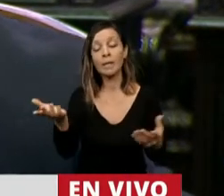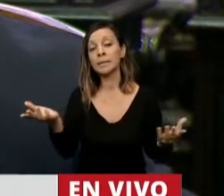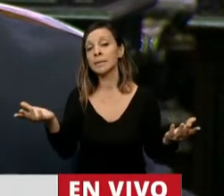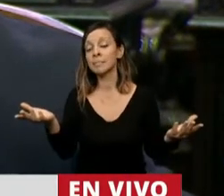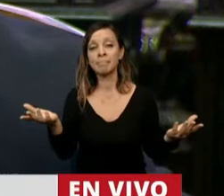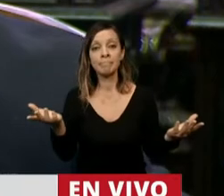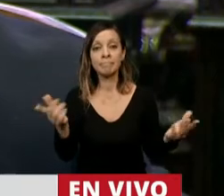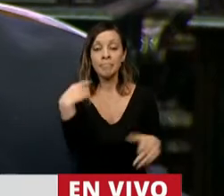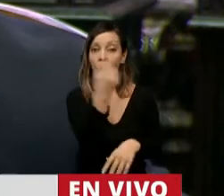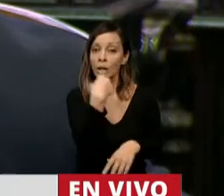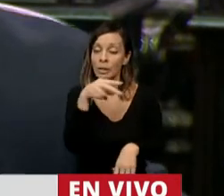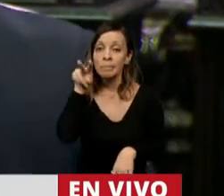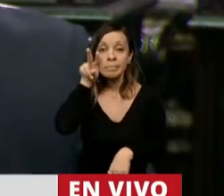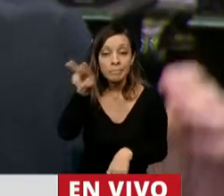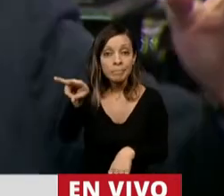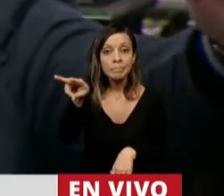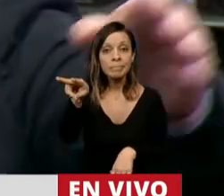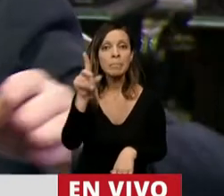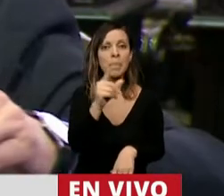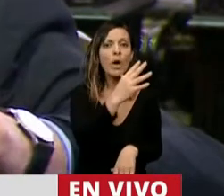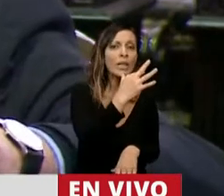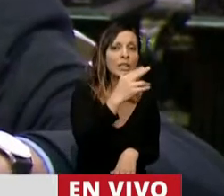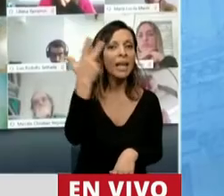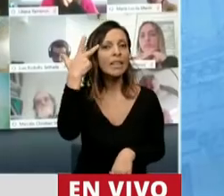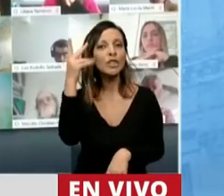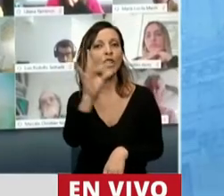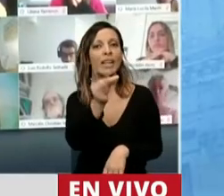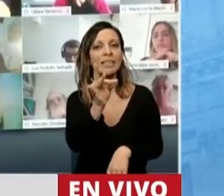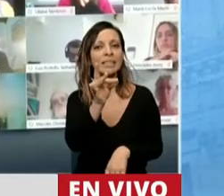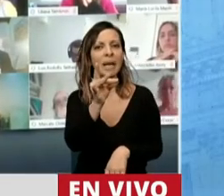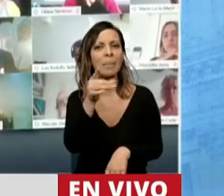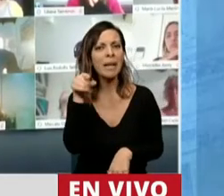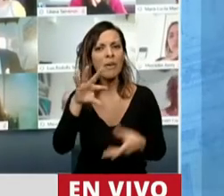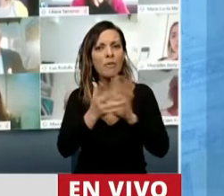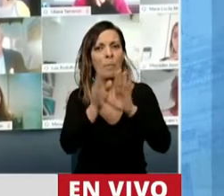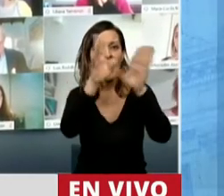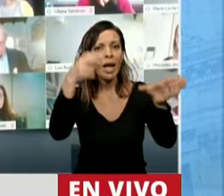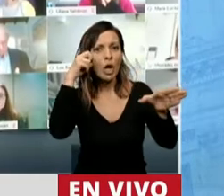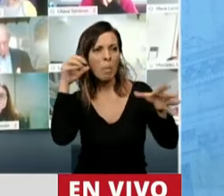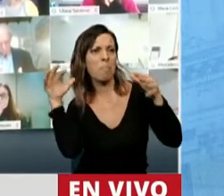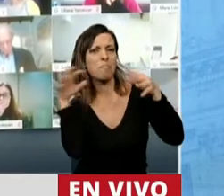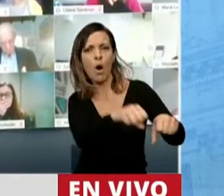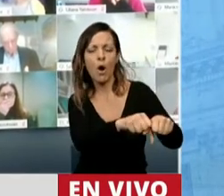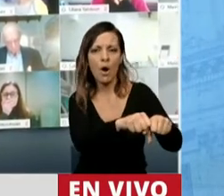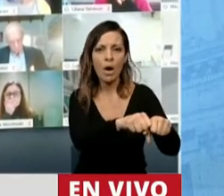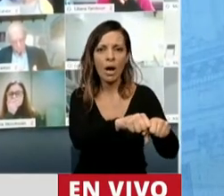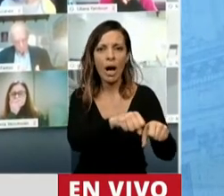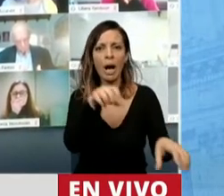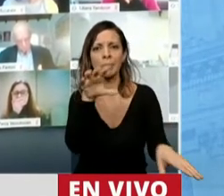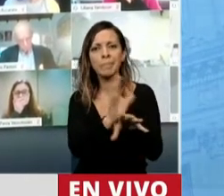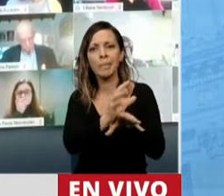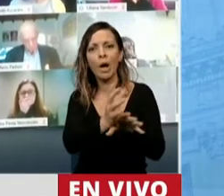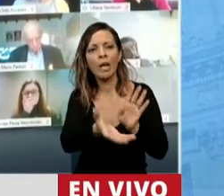cuando nosotros vimos como el 14 y el 18 de diciembre se asaltó el Congreso, se le robó